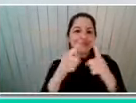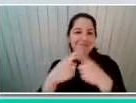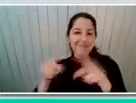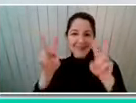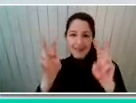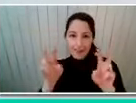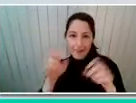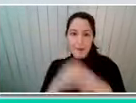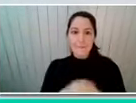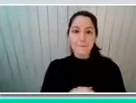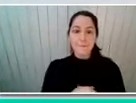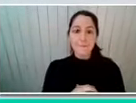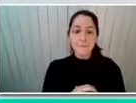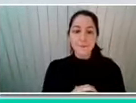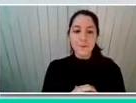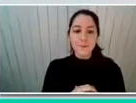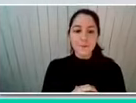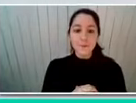algunas